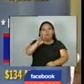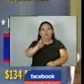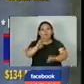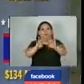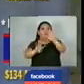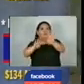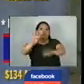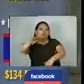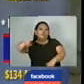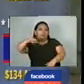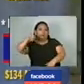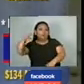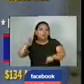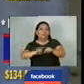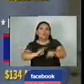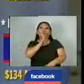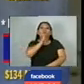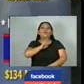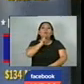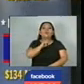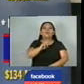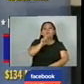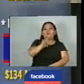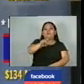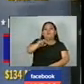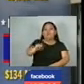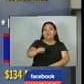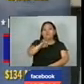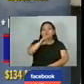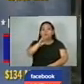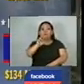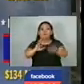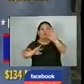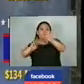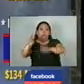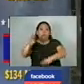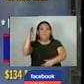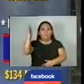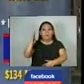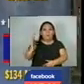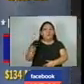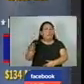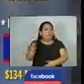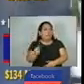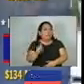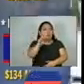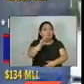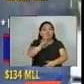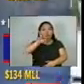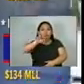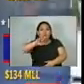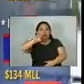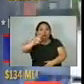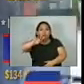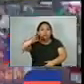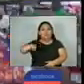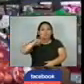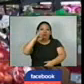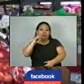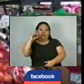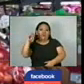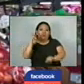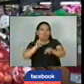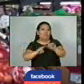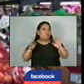.294 millones. Honduras recibió 1.082 millones. Y Belice solo tuvo ingresos por 134 millones de